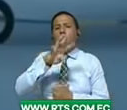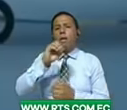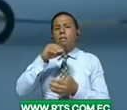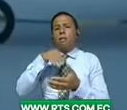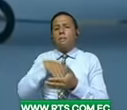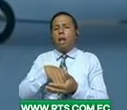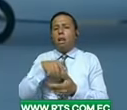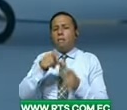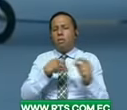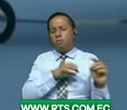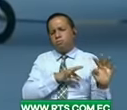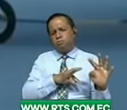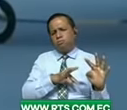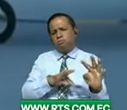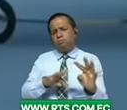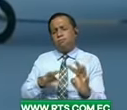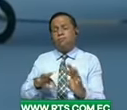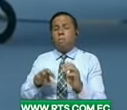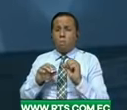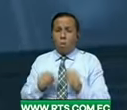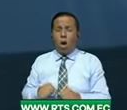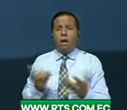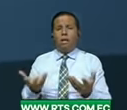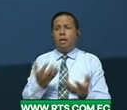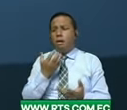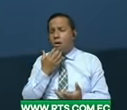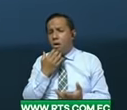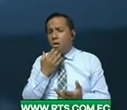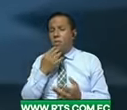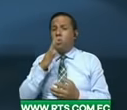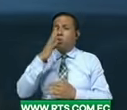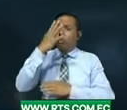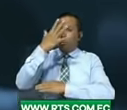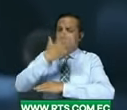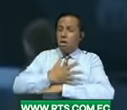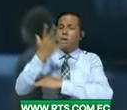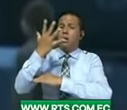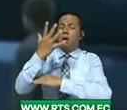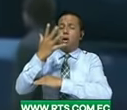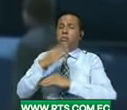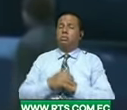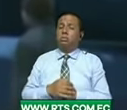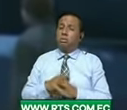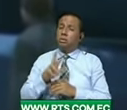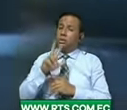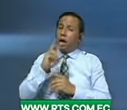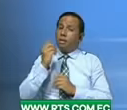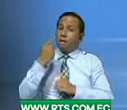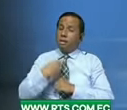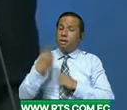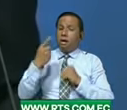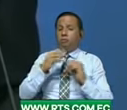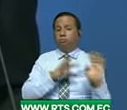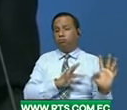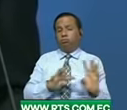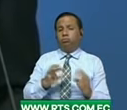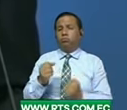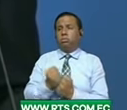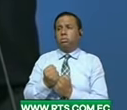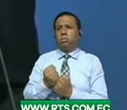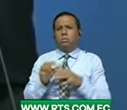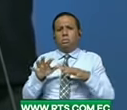efectivos con capacidad para desplegarse en cualquier escenario en un plazo de 5 días y durante un máximo de 30. Esta es la